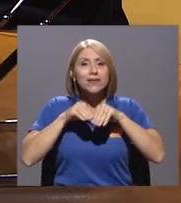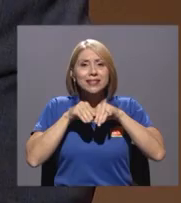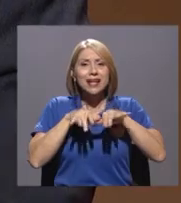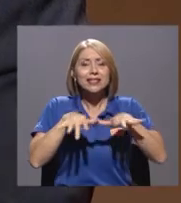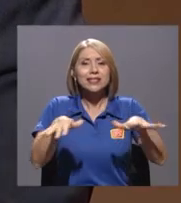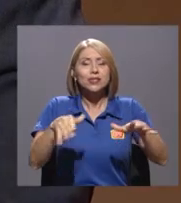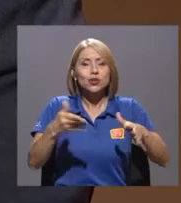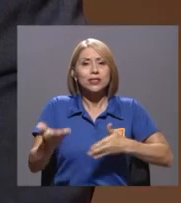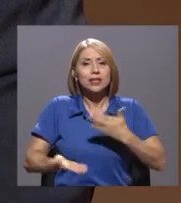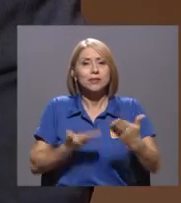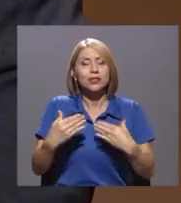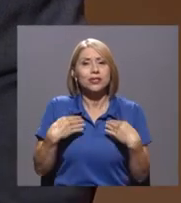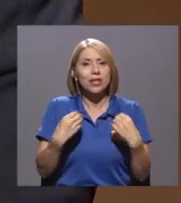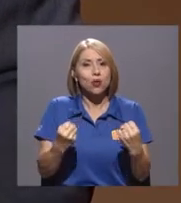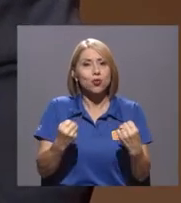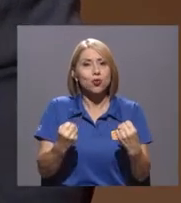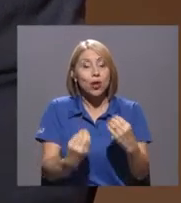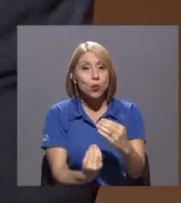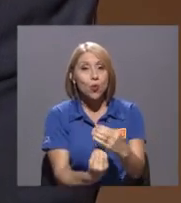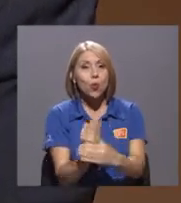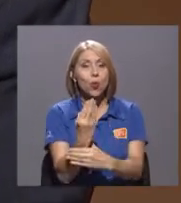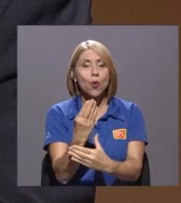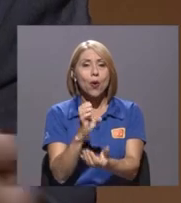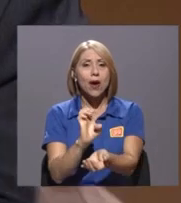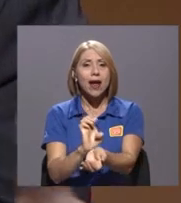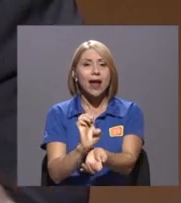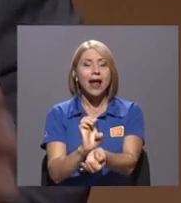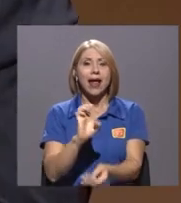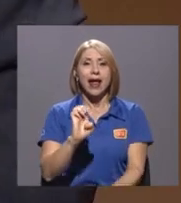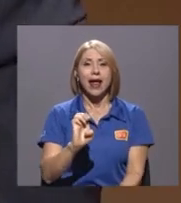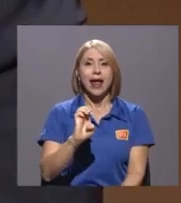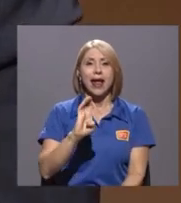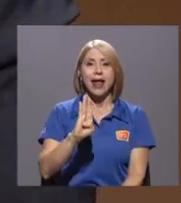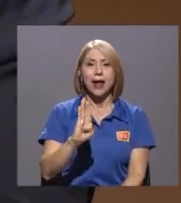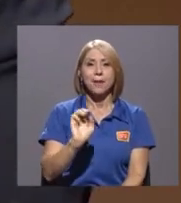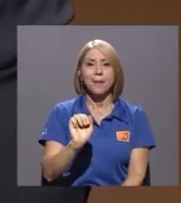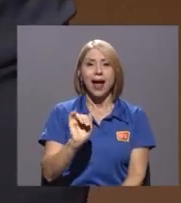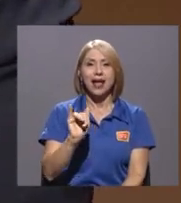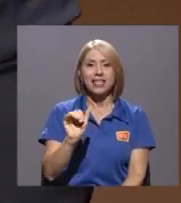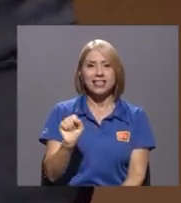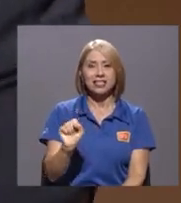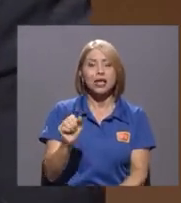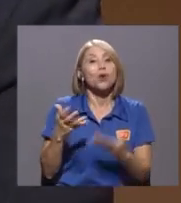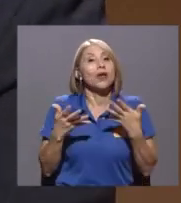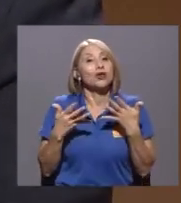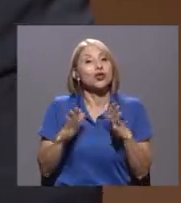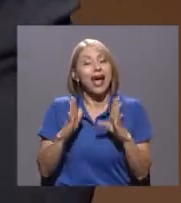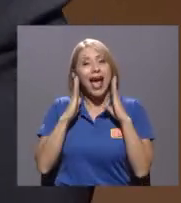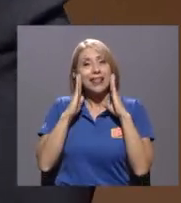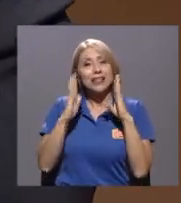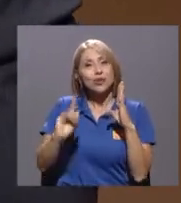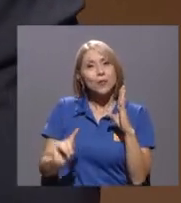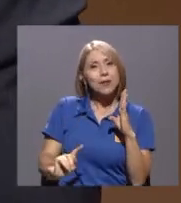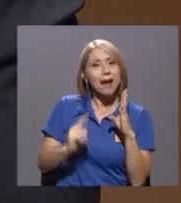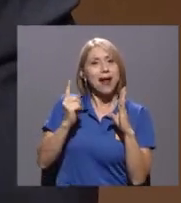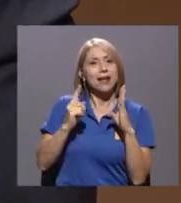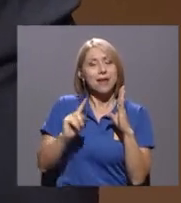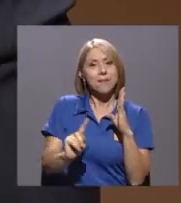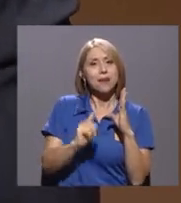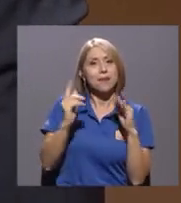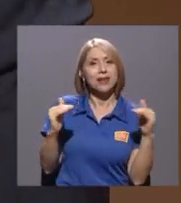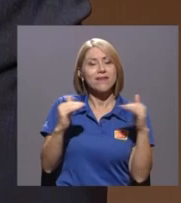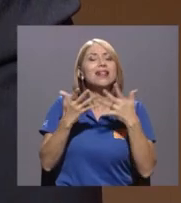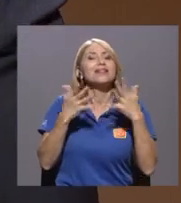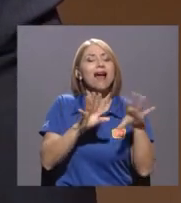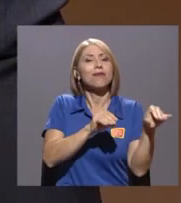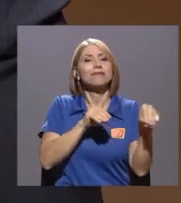cuando se crearon los ebais digamos cuando ya la atención primaria el primer nivel también pasó a la caja eso pasa ya en los